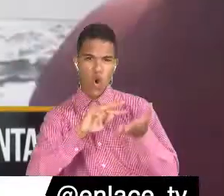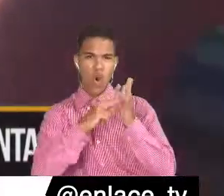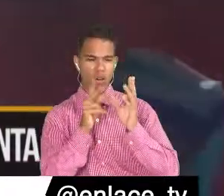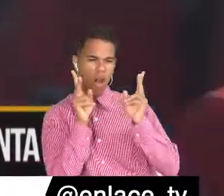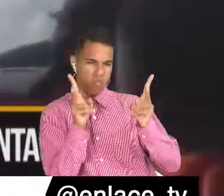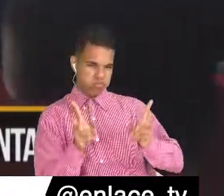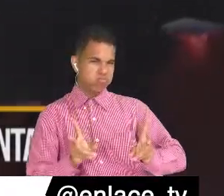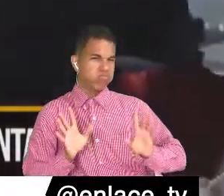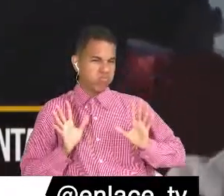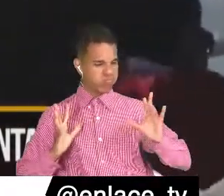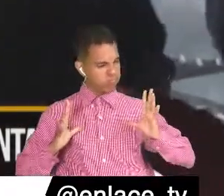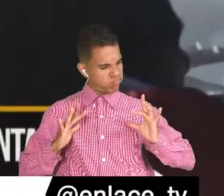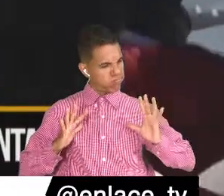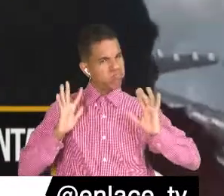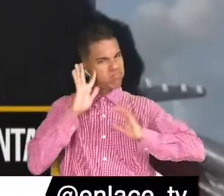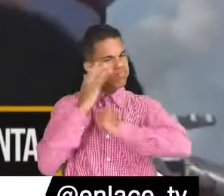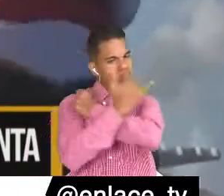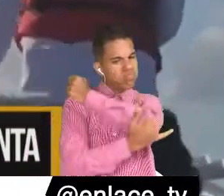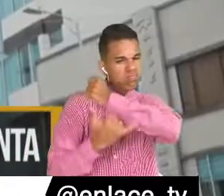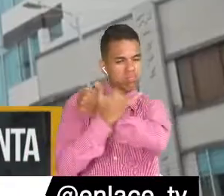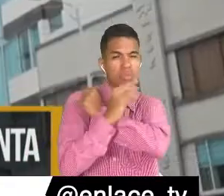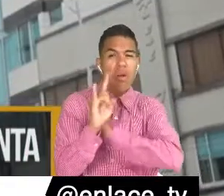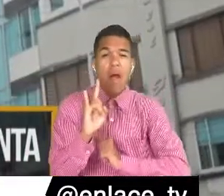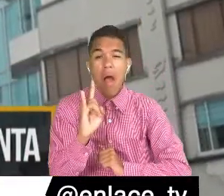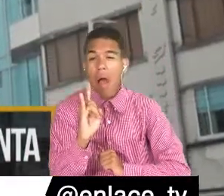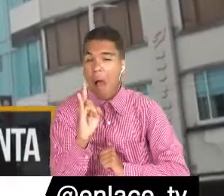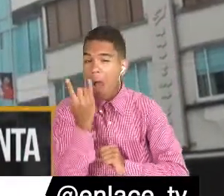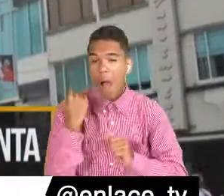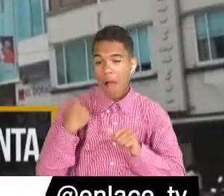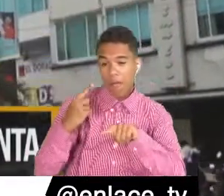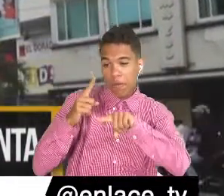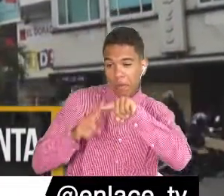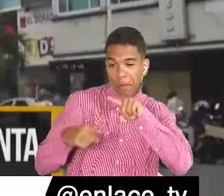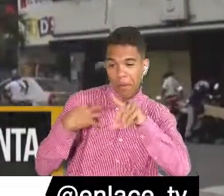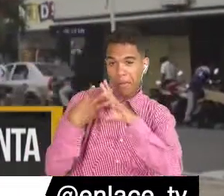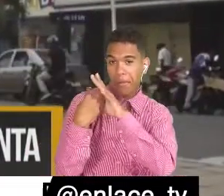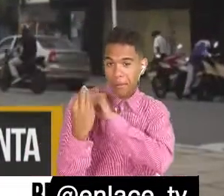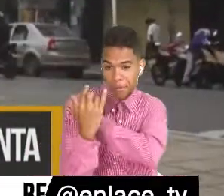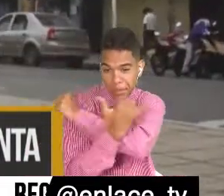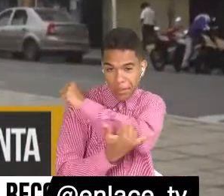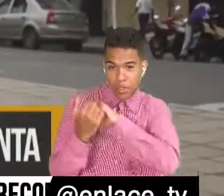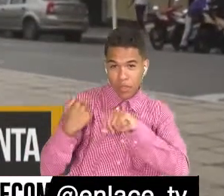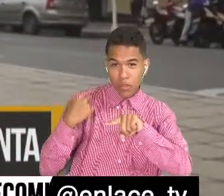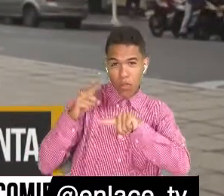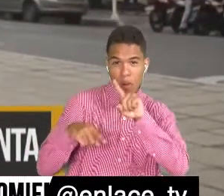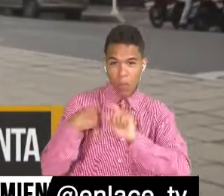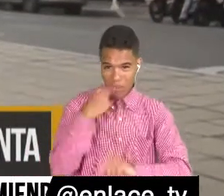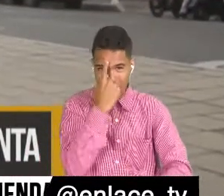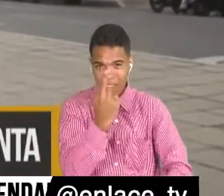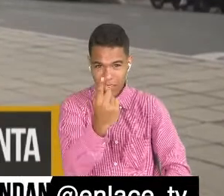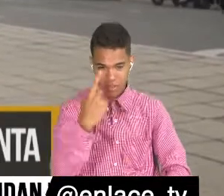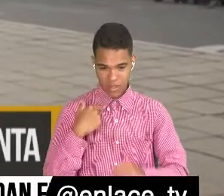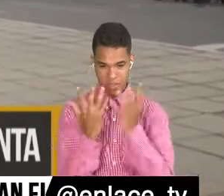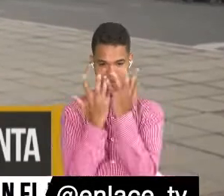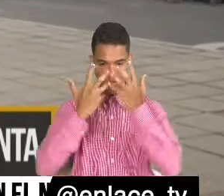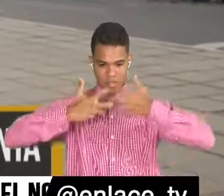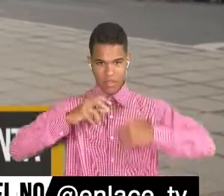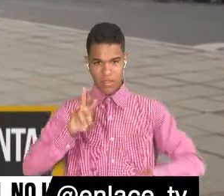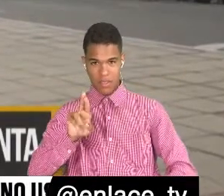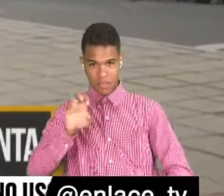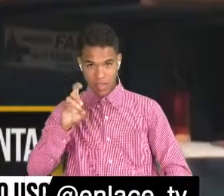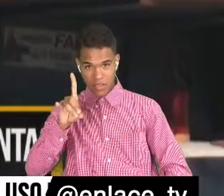para vacacionar. Pero si en este tiempo no se tiene la posibilidad de salir del municipio, debe saber que la empresa recolectora de aseo Rediva tendrá